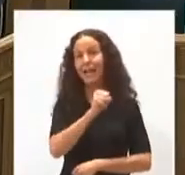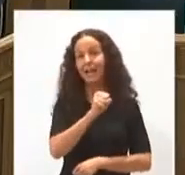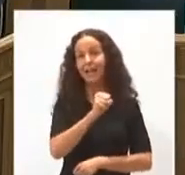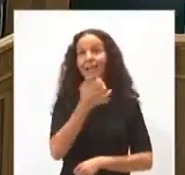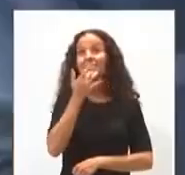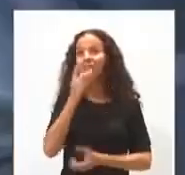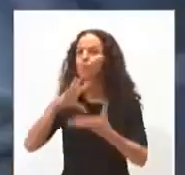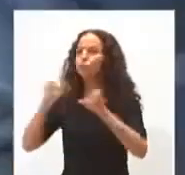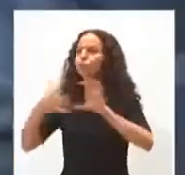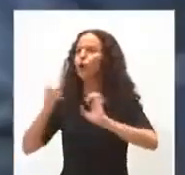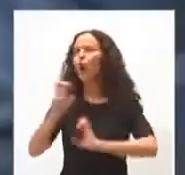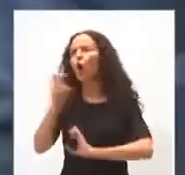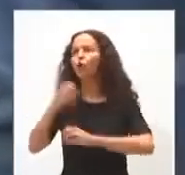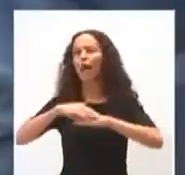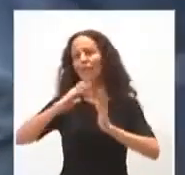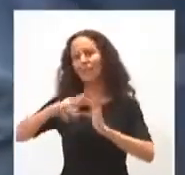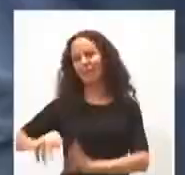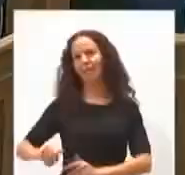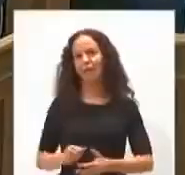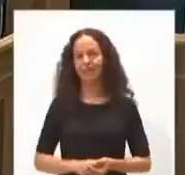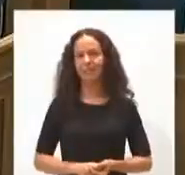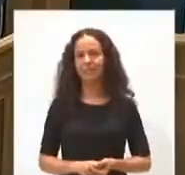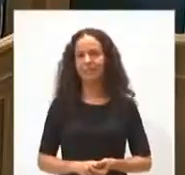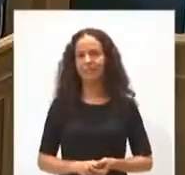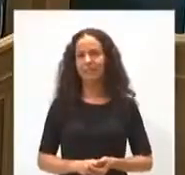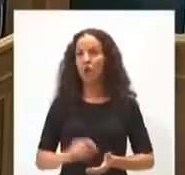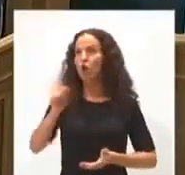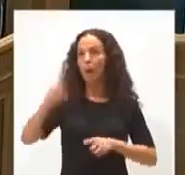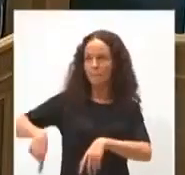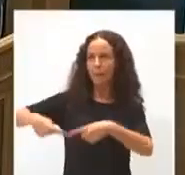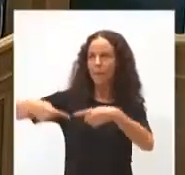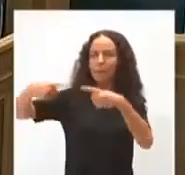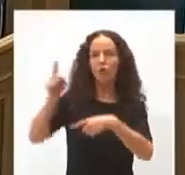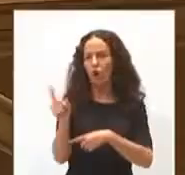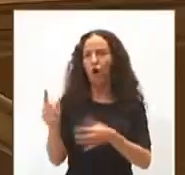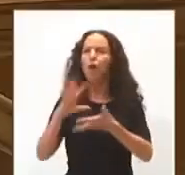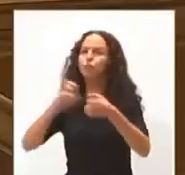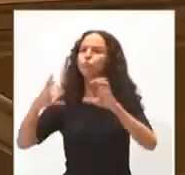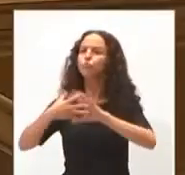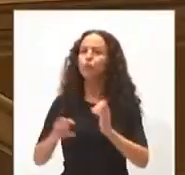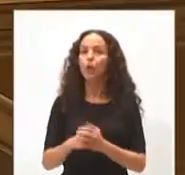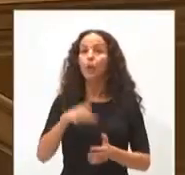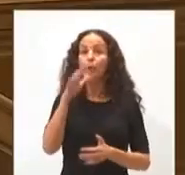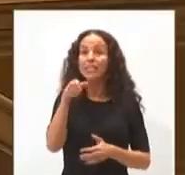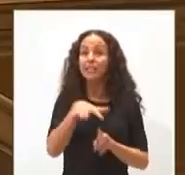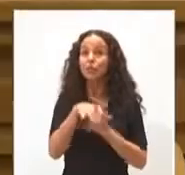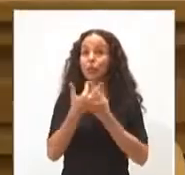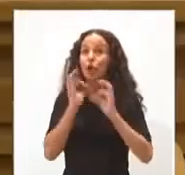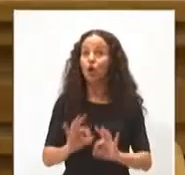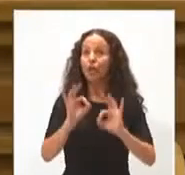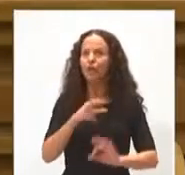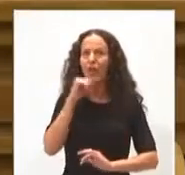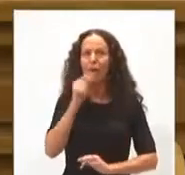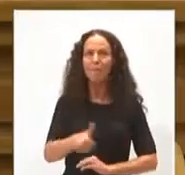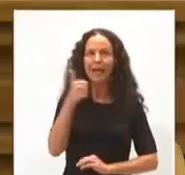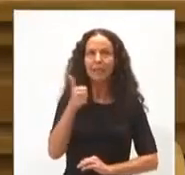entender cuando las administraciones se pueden entender y no se ponen zancadillas pasan estas cosas porque en este caso en concreto lo que más me dolía es que